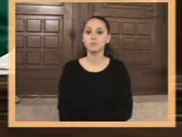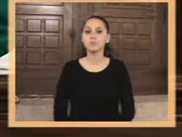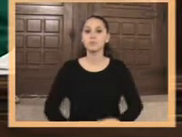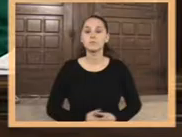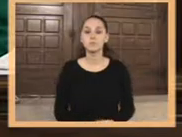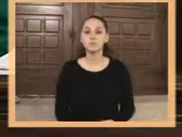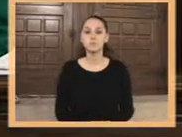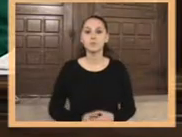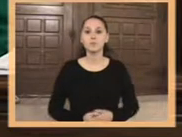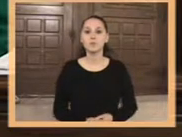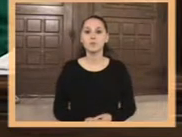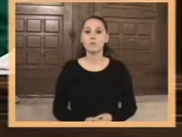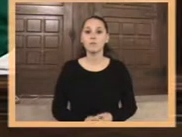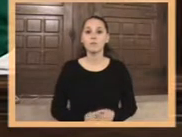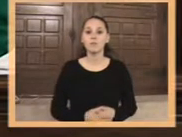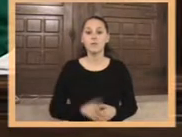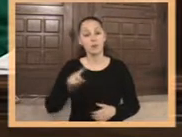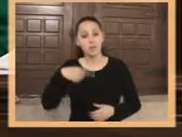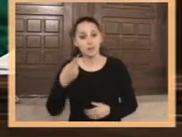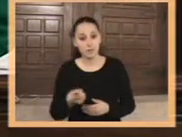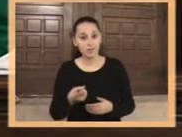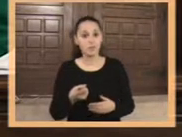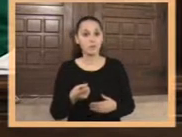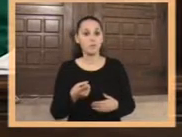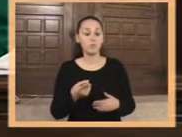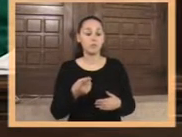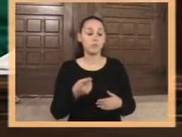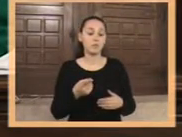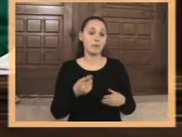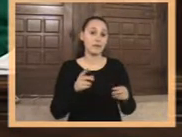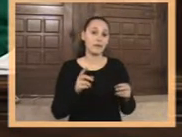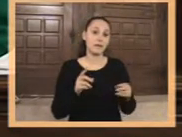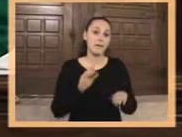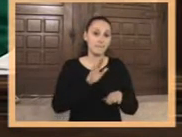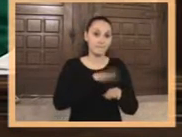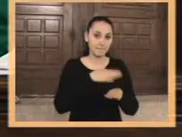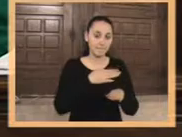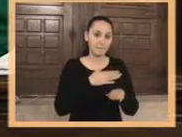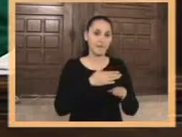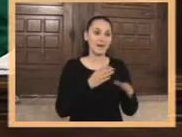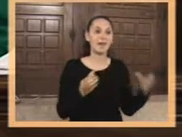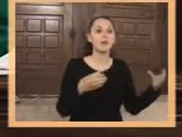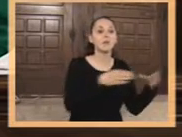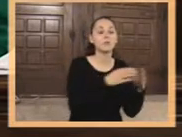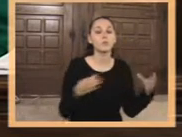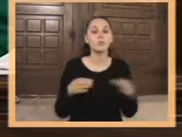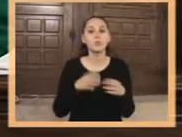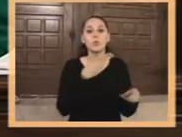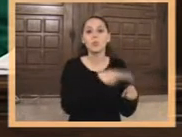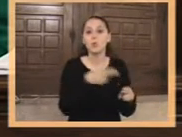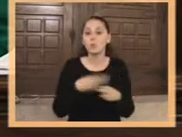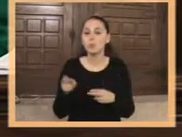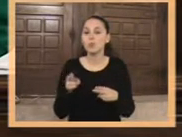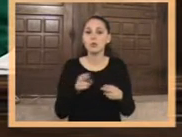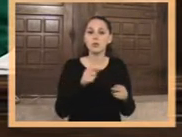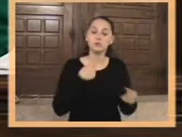quité esa pátina que tenía de colorante político que pudiera tener para que fuera totalmente aséptico. Y usted lo aceptó.